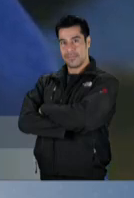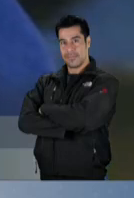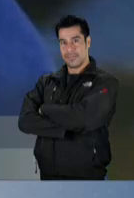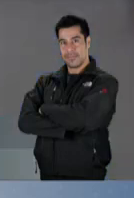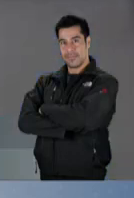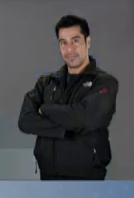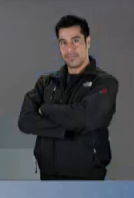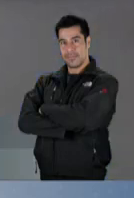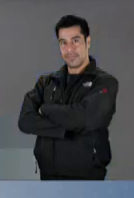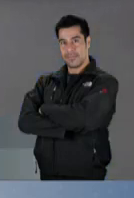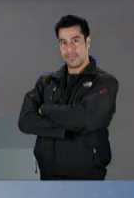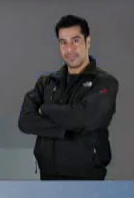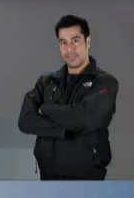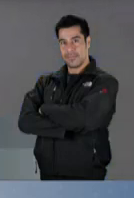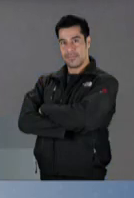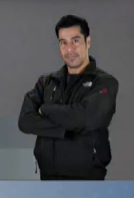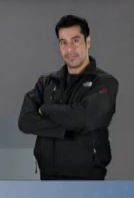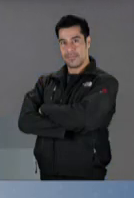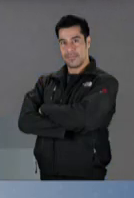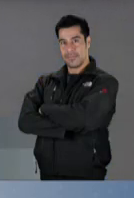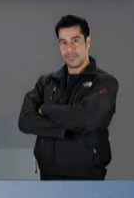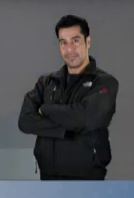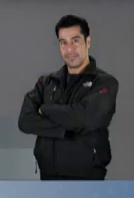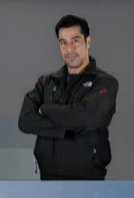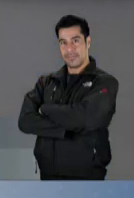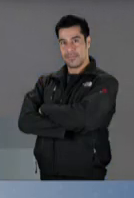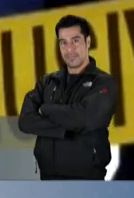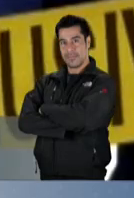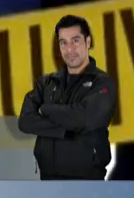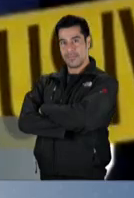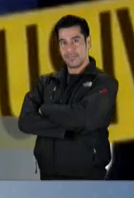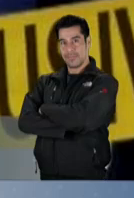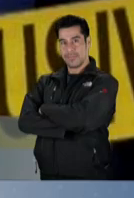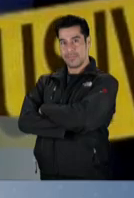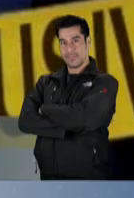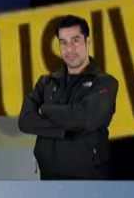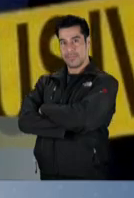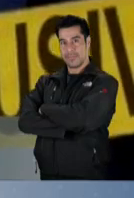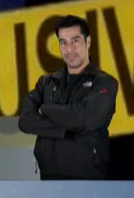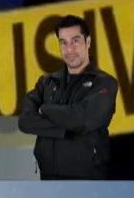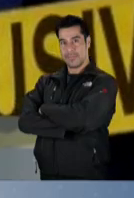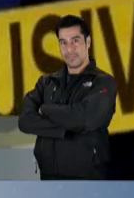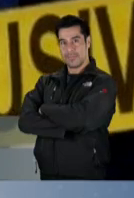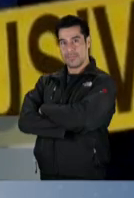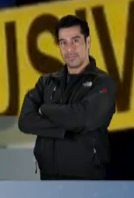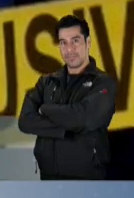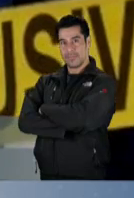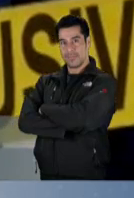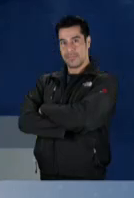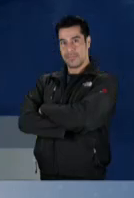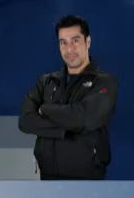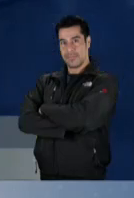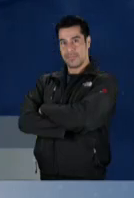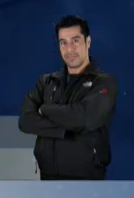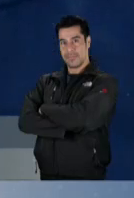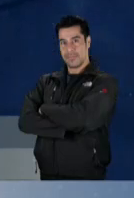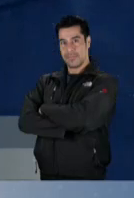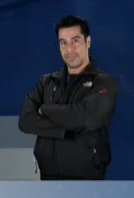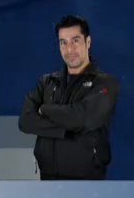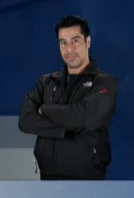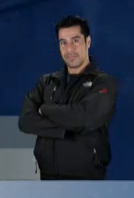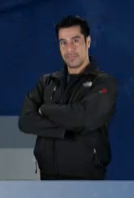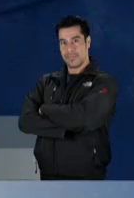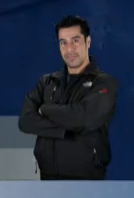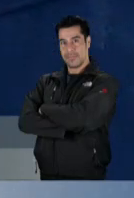saber si había un grupo que lo estaba esperando en algún vehículo o si estos dos ladrones finalmente fueron los únicos